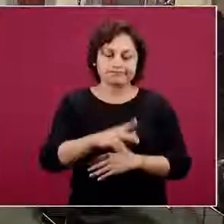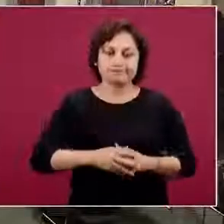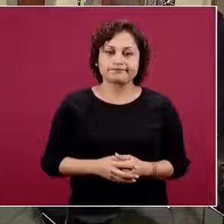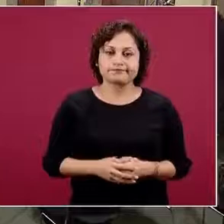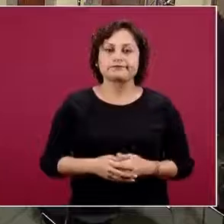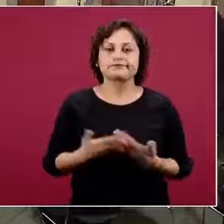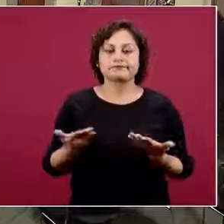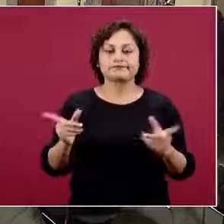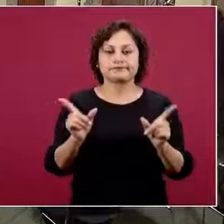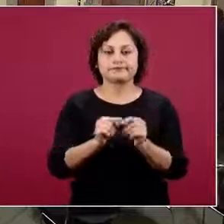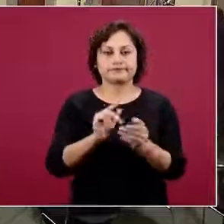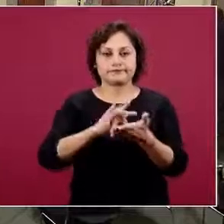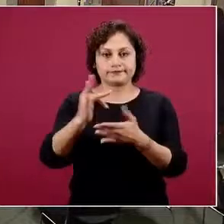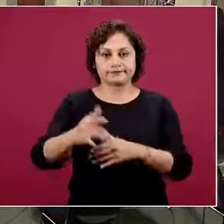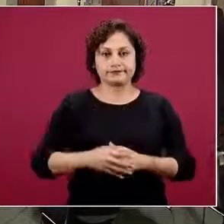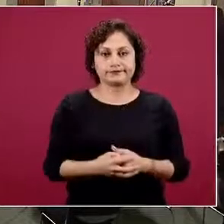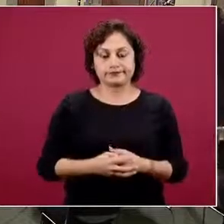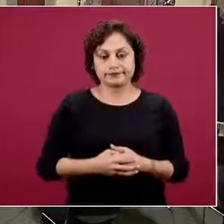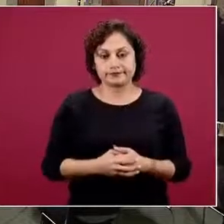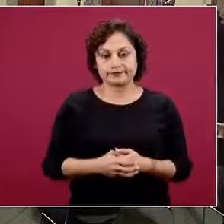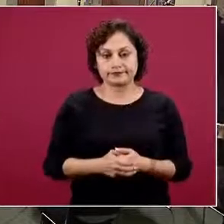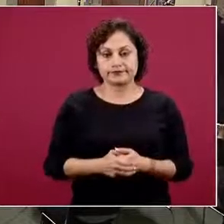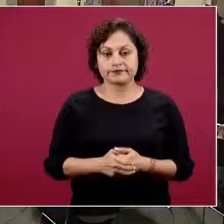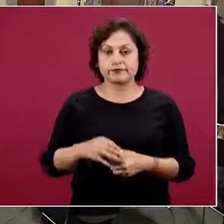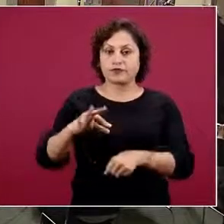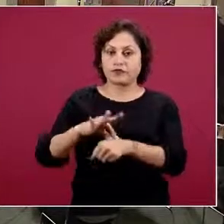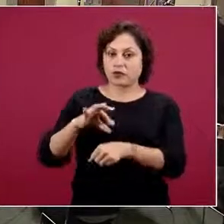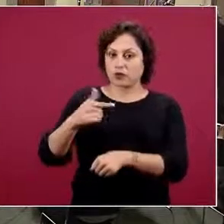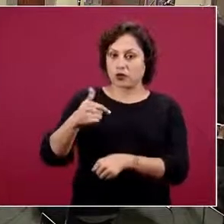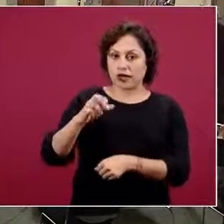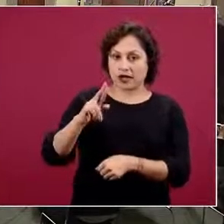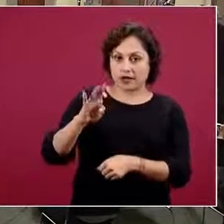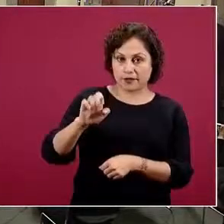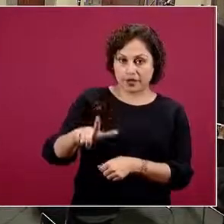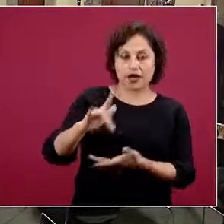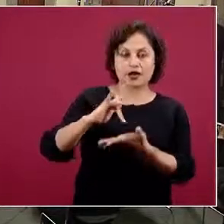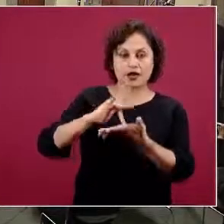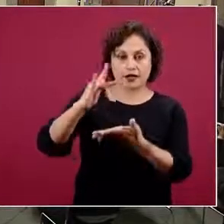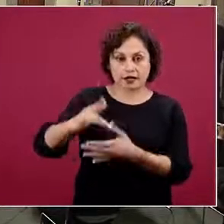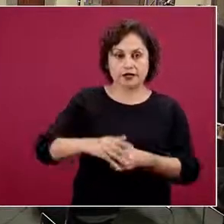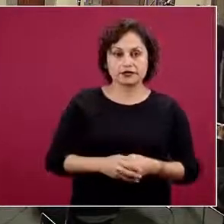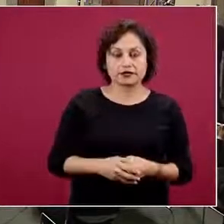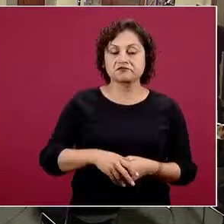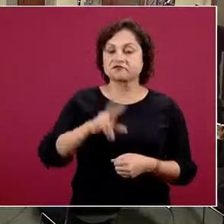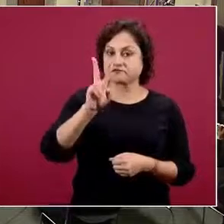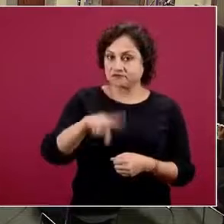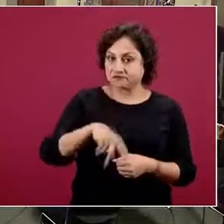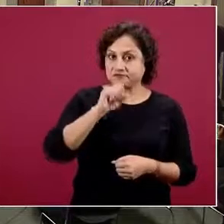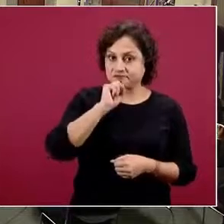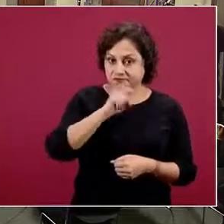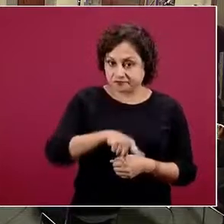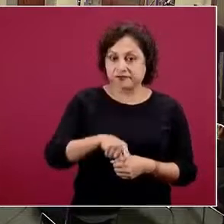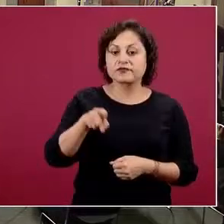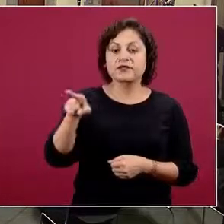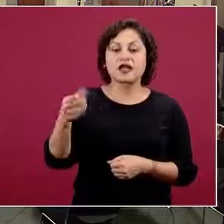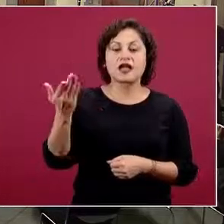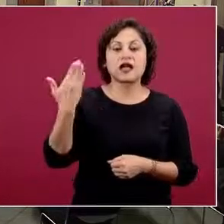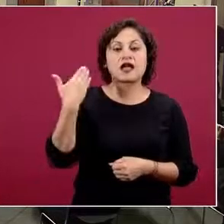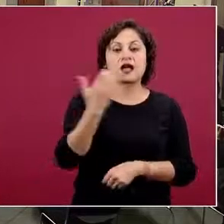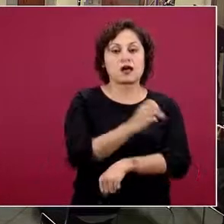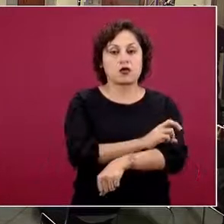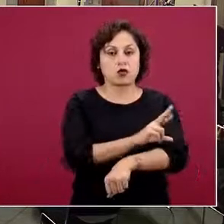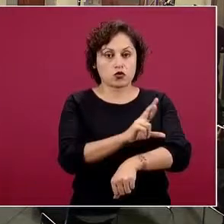gracias. Muchas gracias, doctor Gabriel García, quien, por cierto, también durante estos días estuvo coordinando de